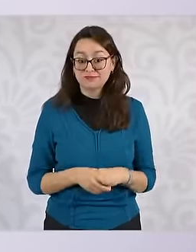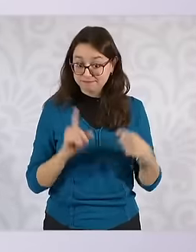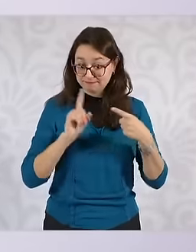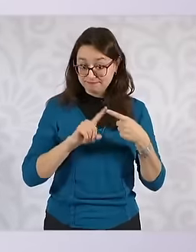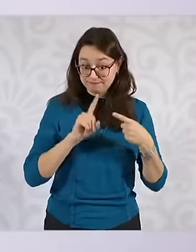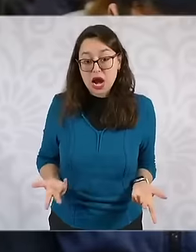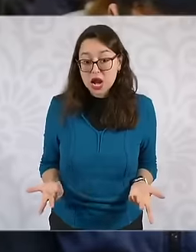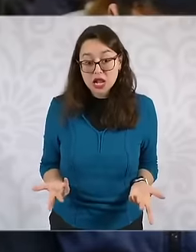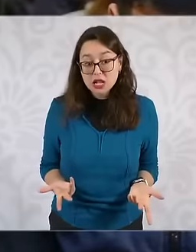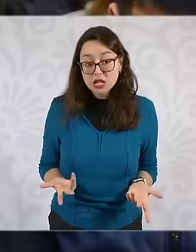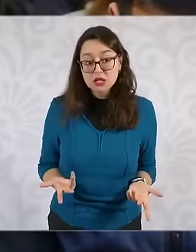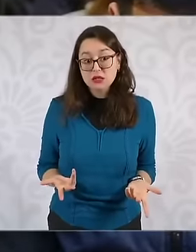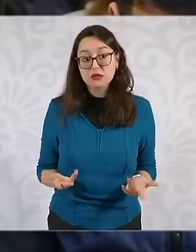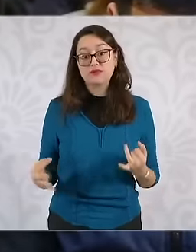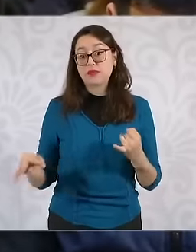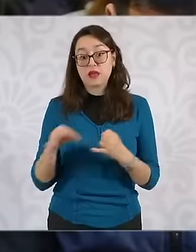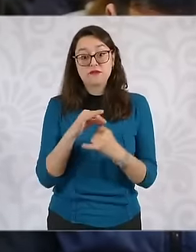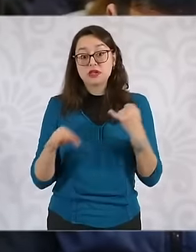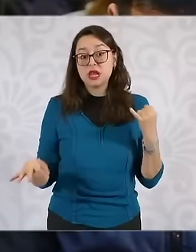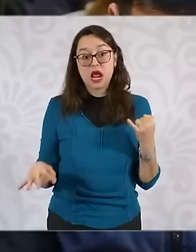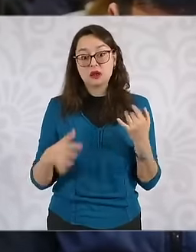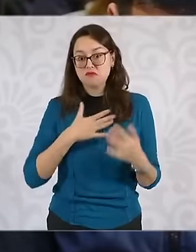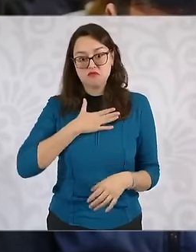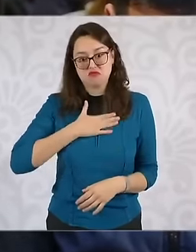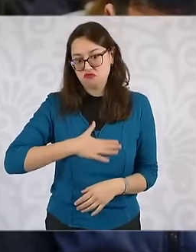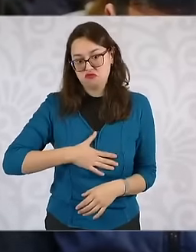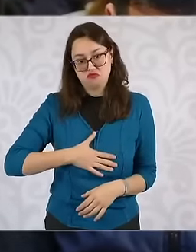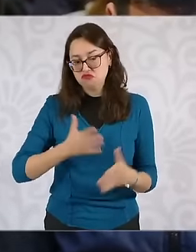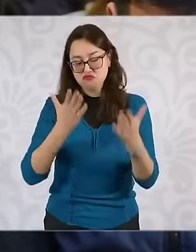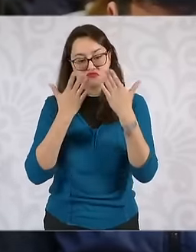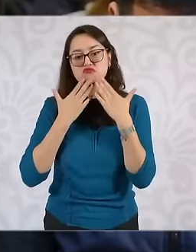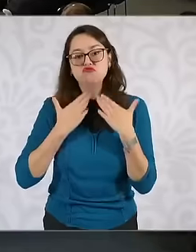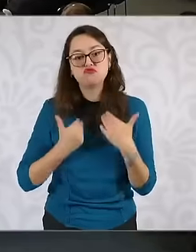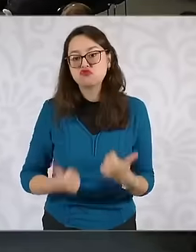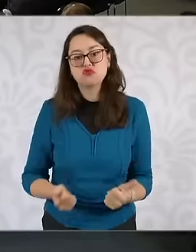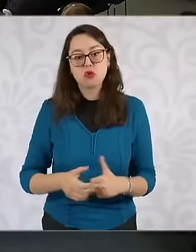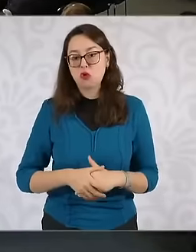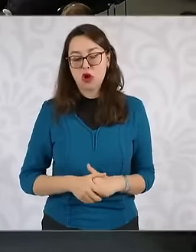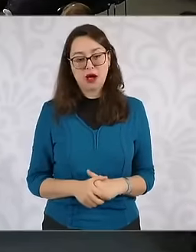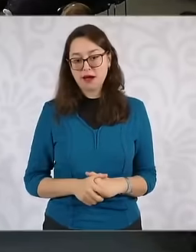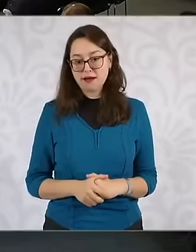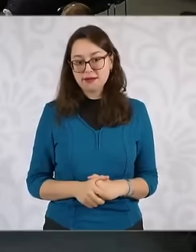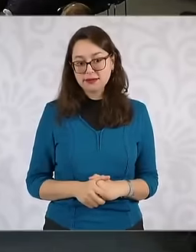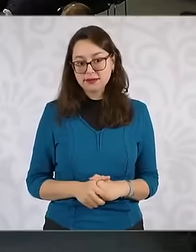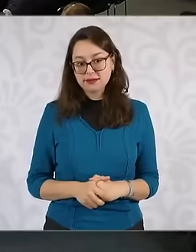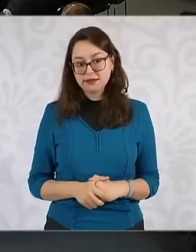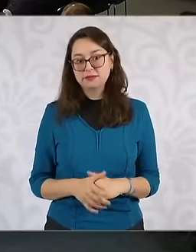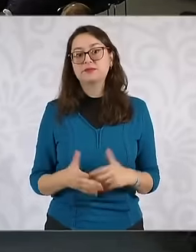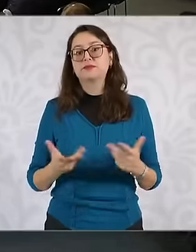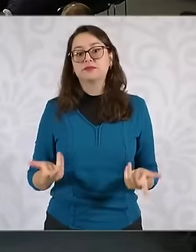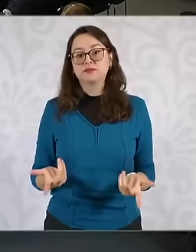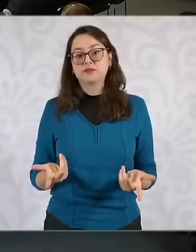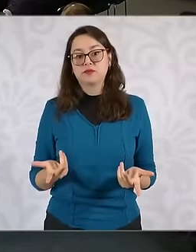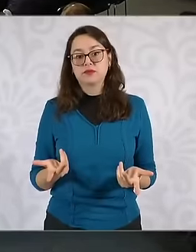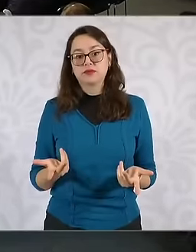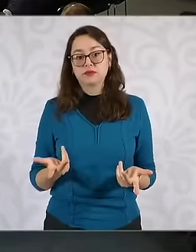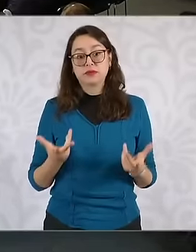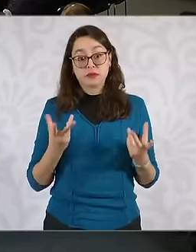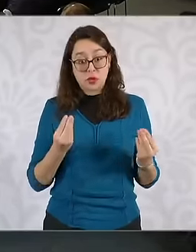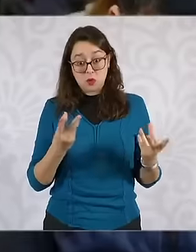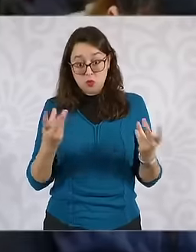México y que finalmente no repercute en justicia para los mexicanos, y que sean, y que